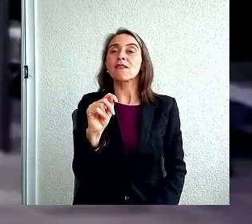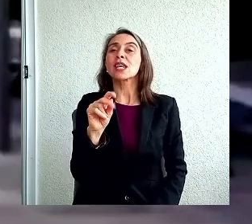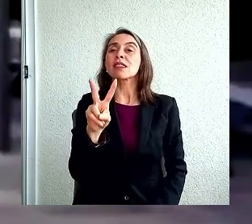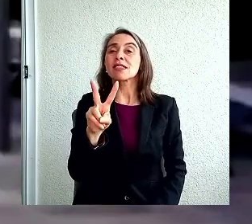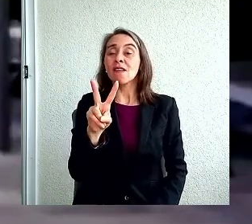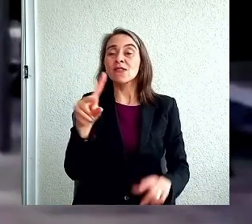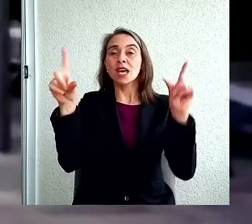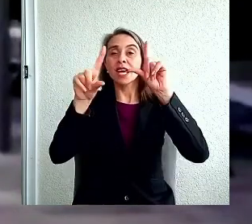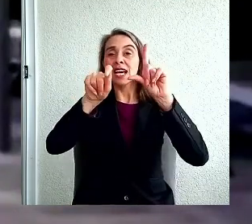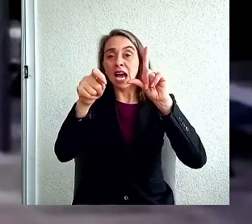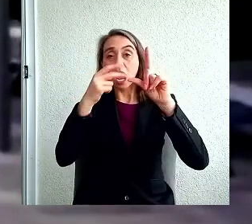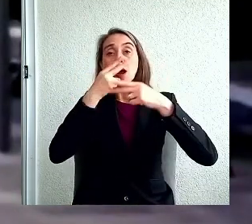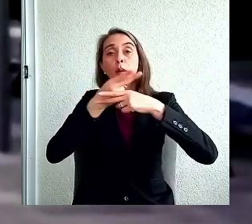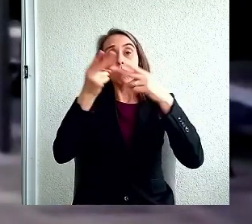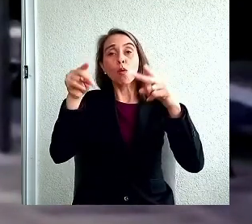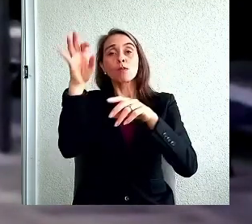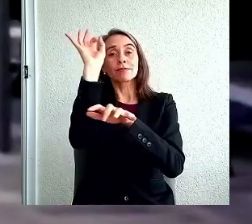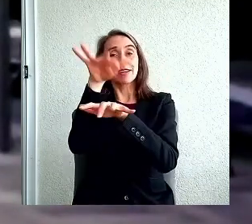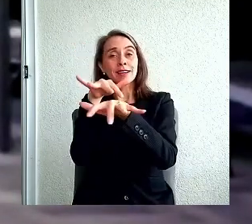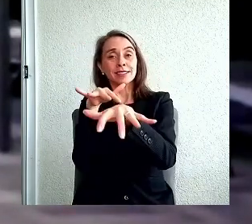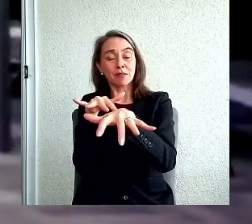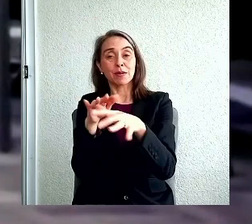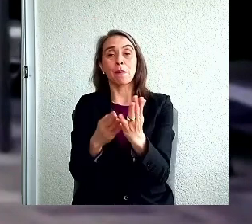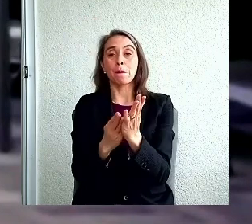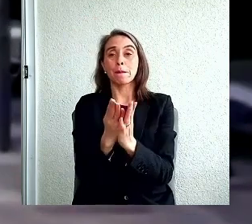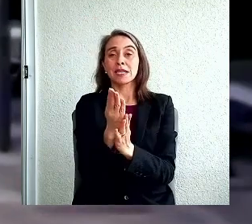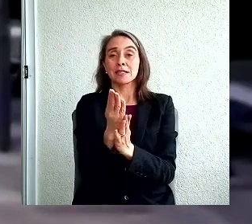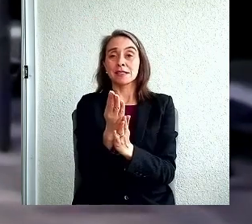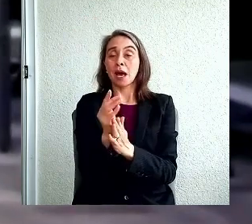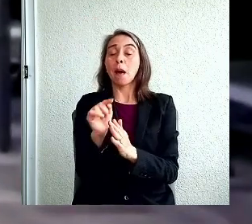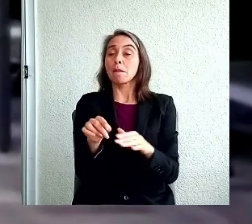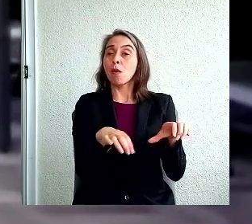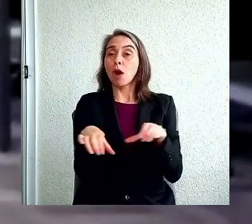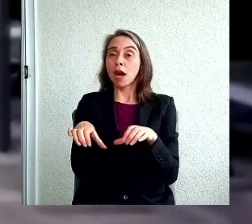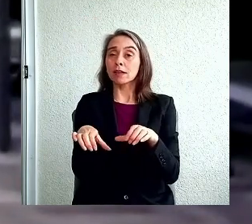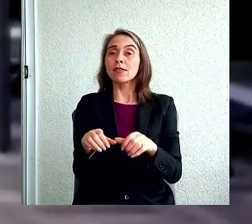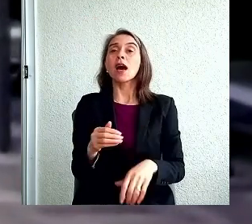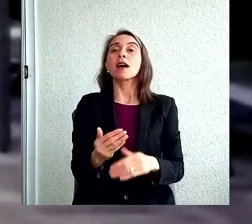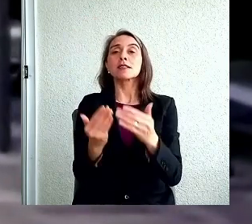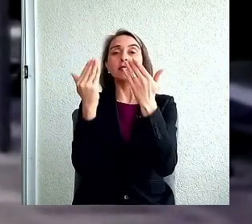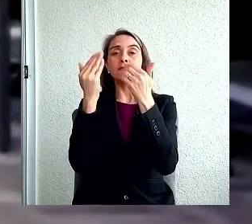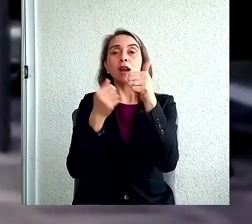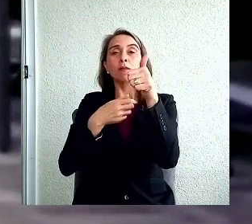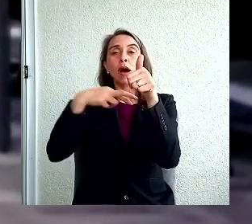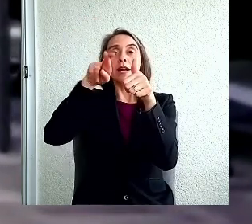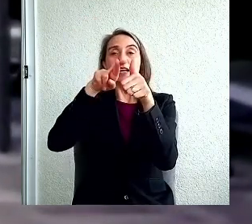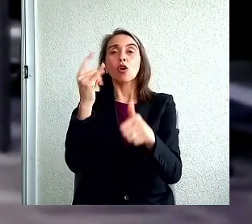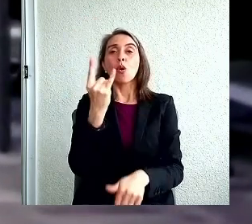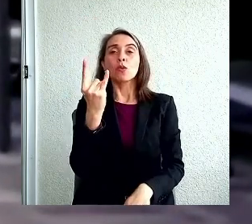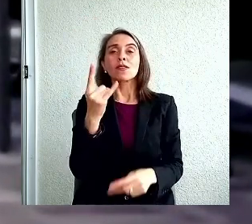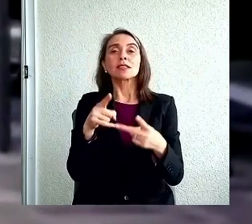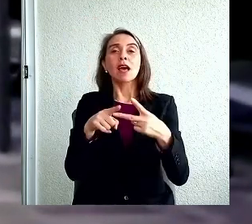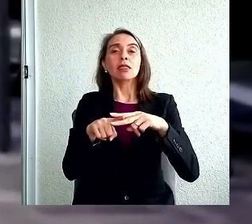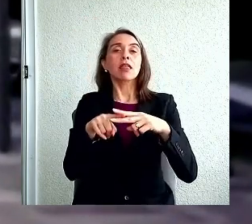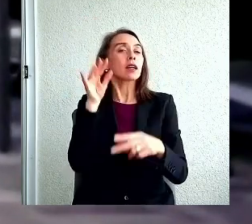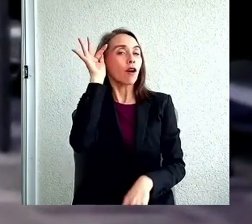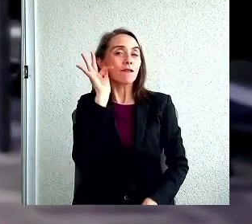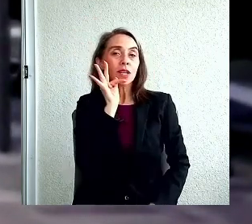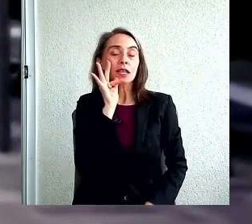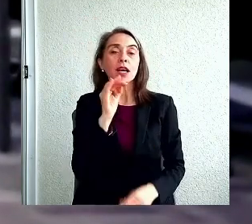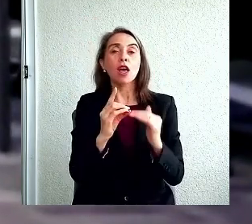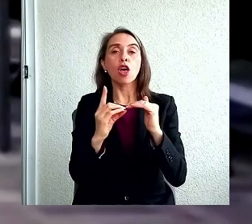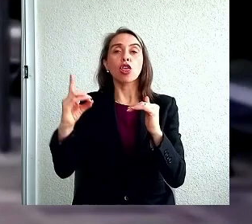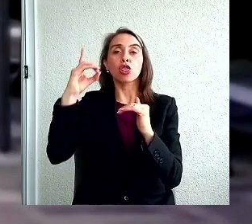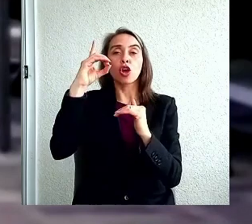esta actividad, saludamos al rector de la Universidad Técnica Federico Santa María, el doctor Darcy Fuenzalida Oshí, a